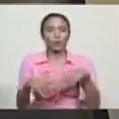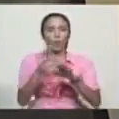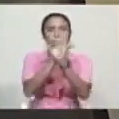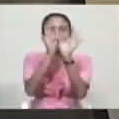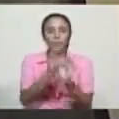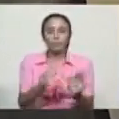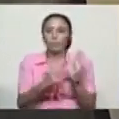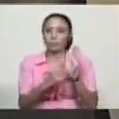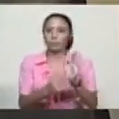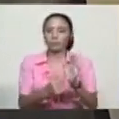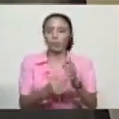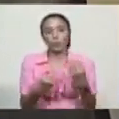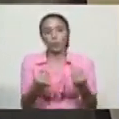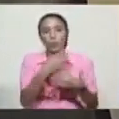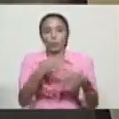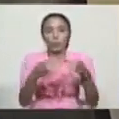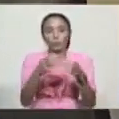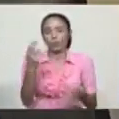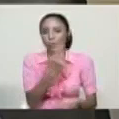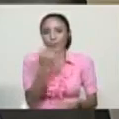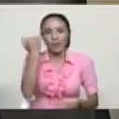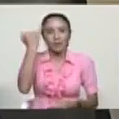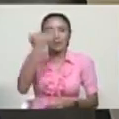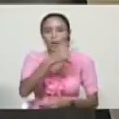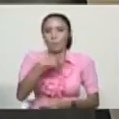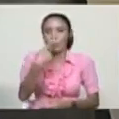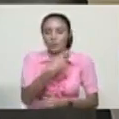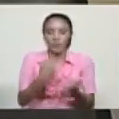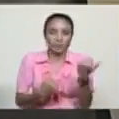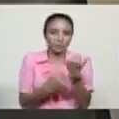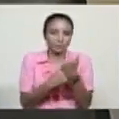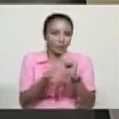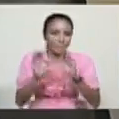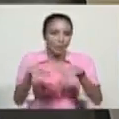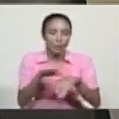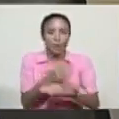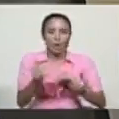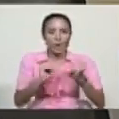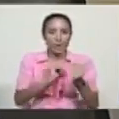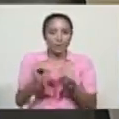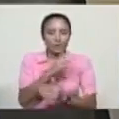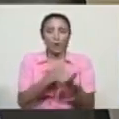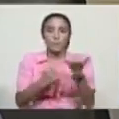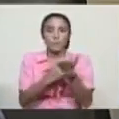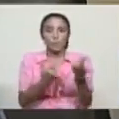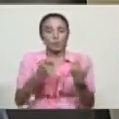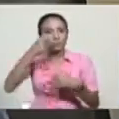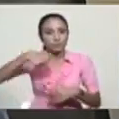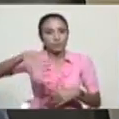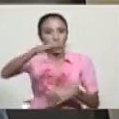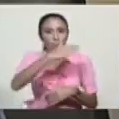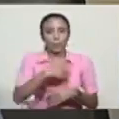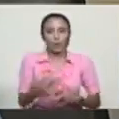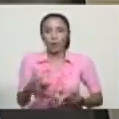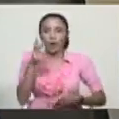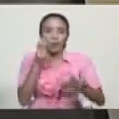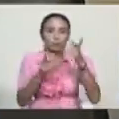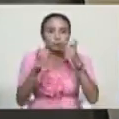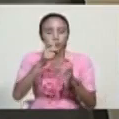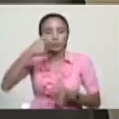tiene que tener antes que nada un compromiso político y un compromiso ético con los pueblos en su lucha por la liberación.